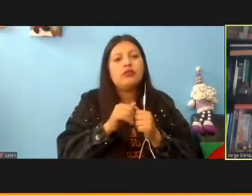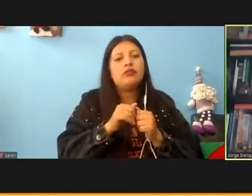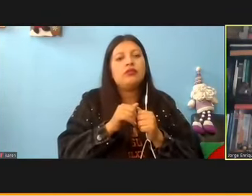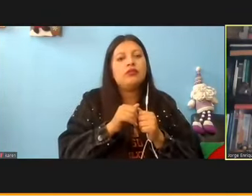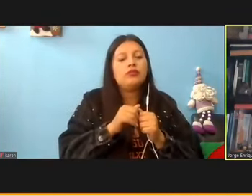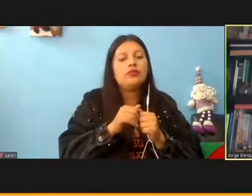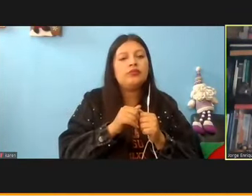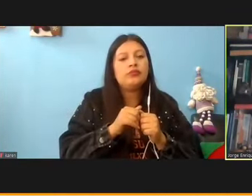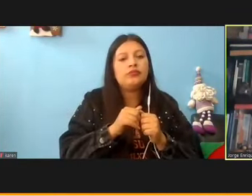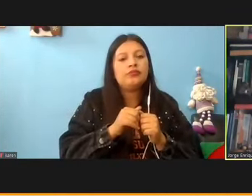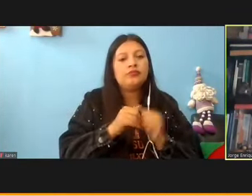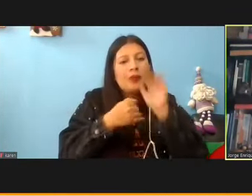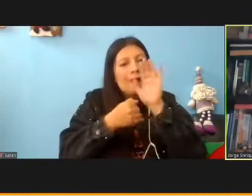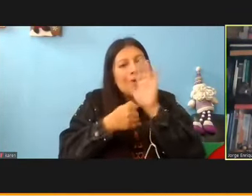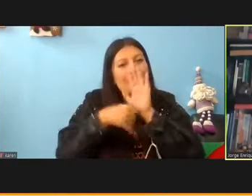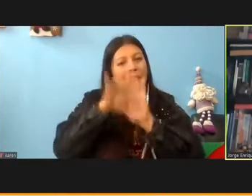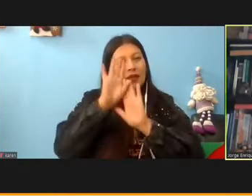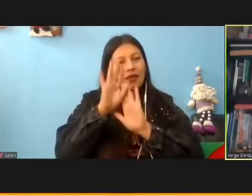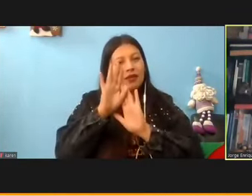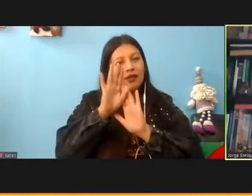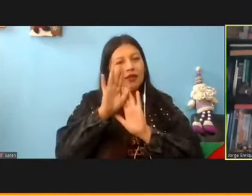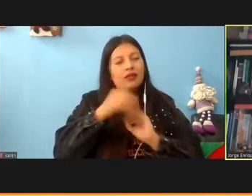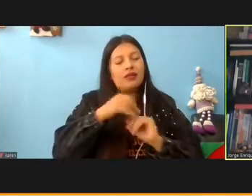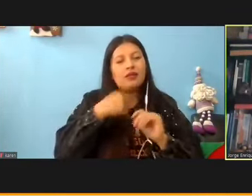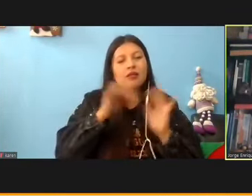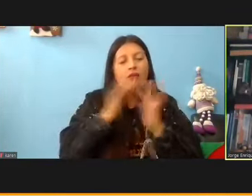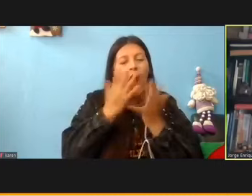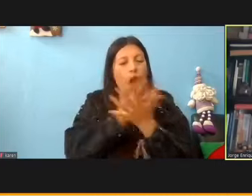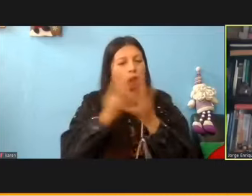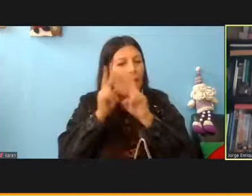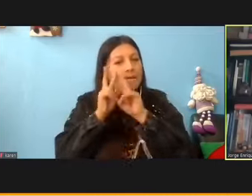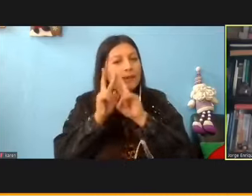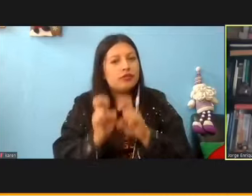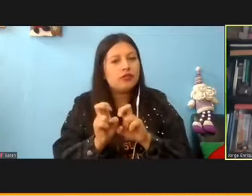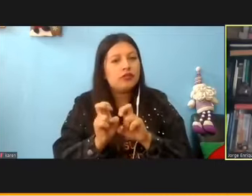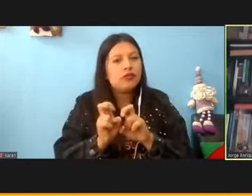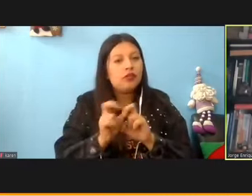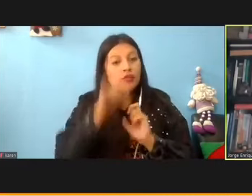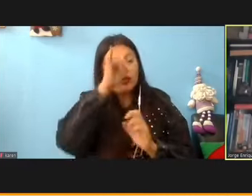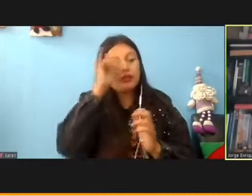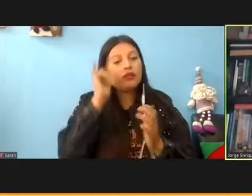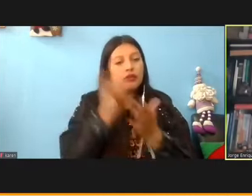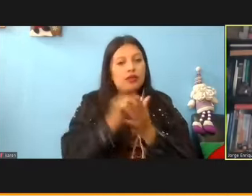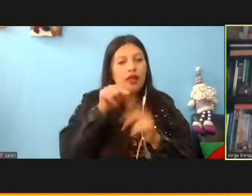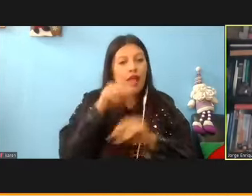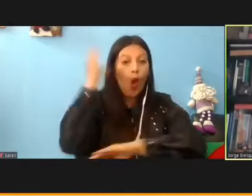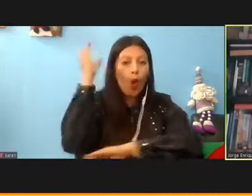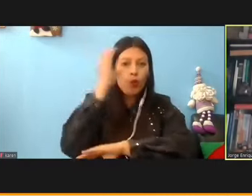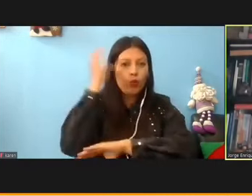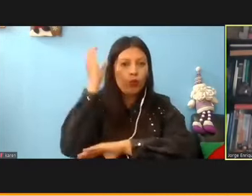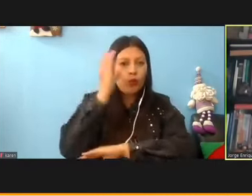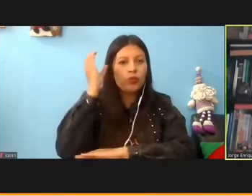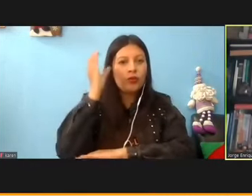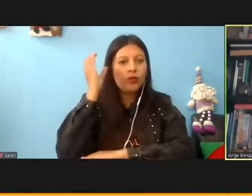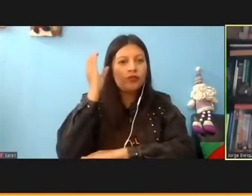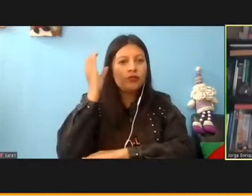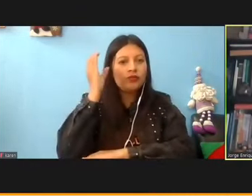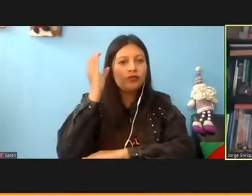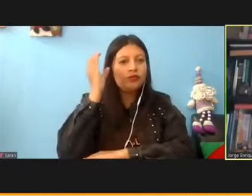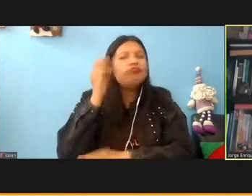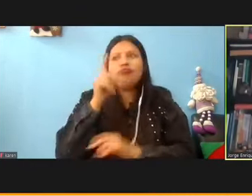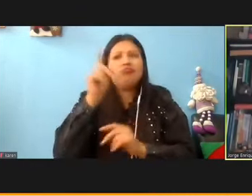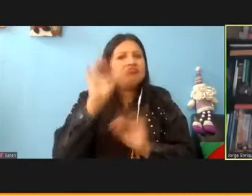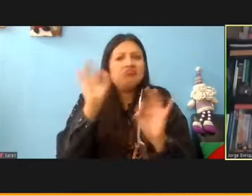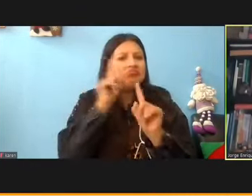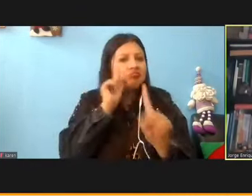cuarto, más abordado en términos investigativos, y creo que en el caso de Colombia, es sin desconocer